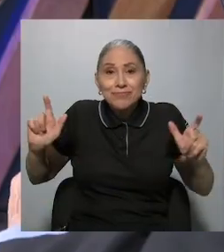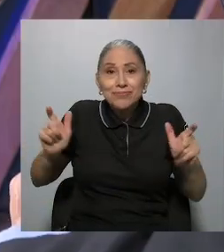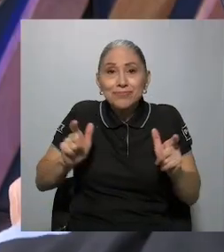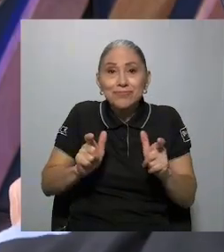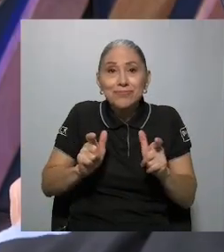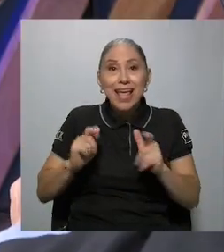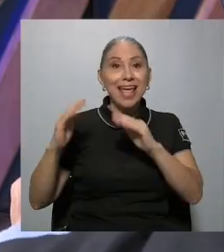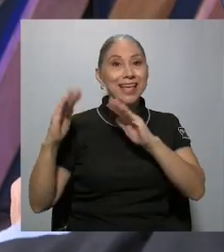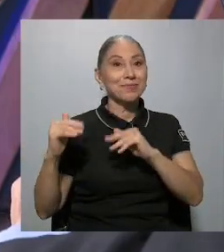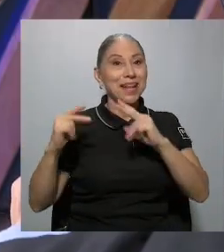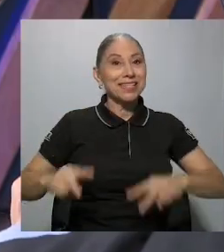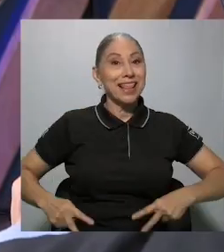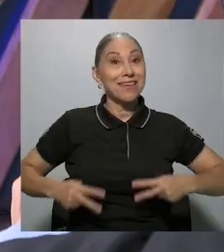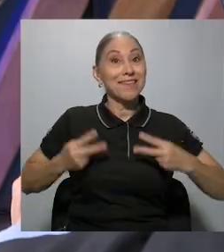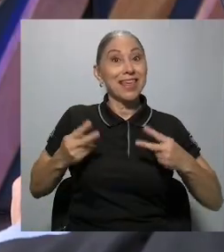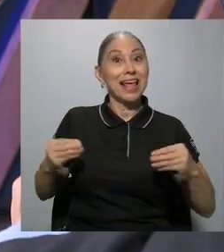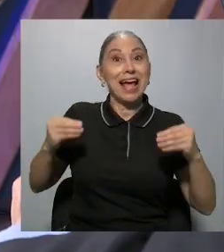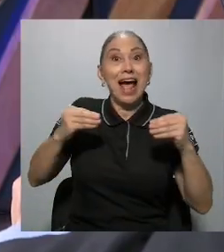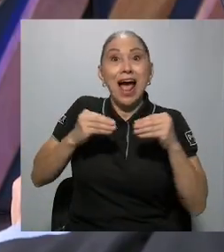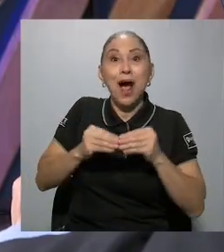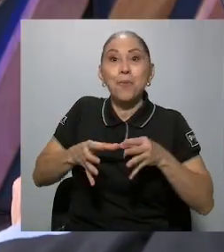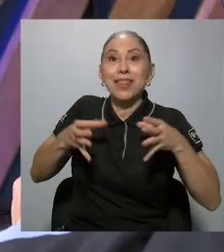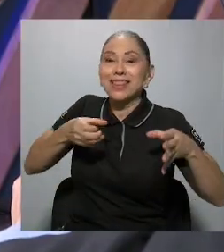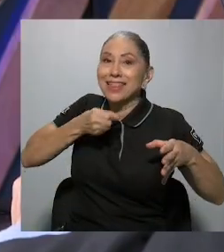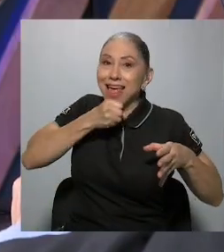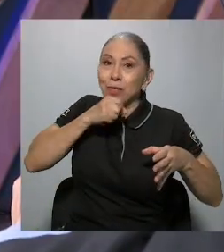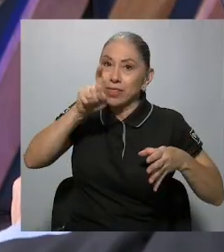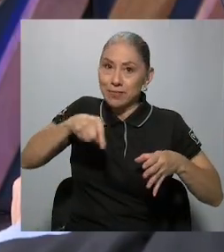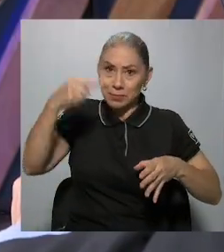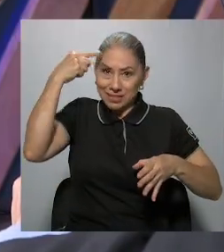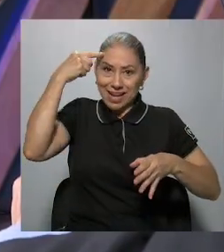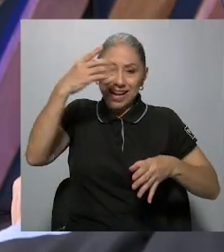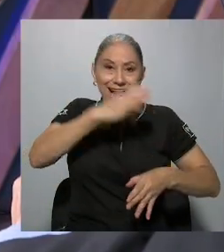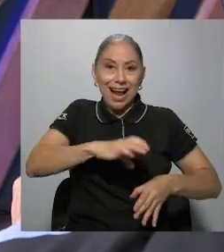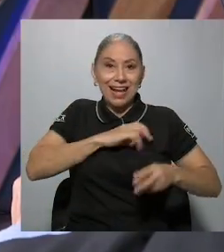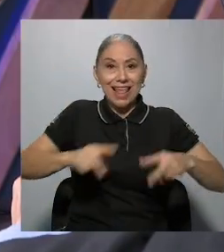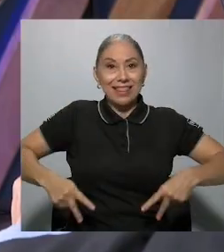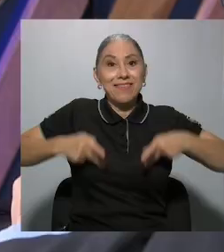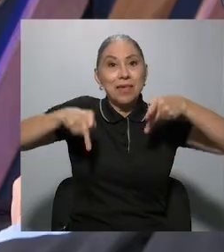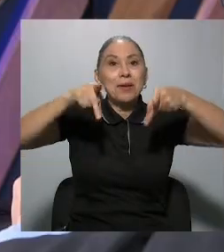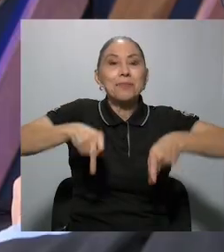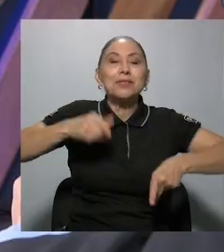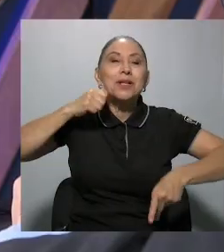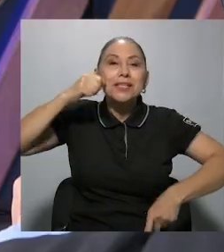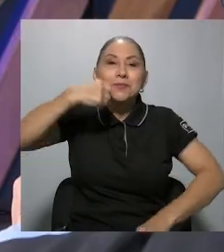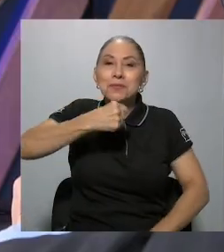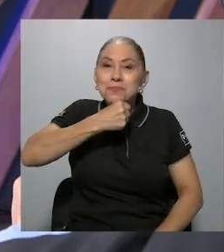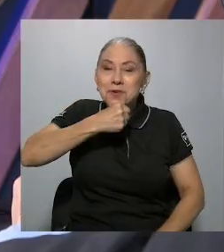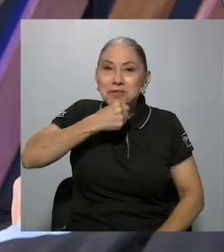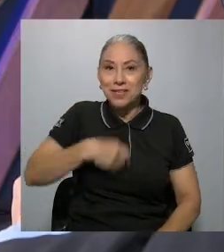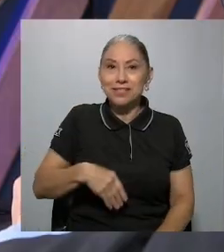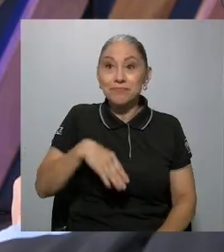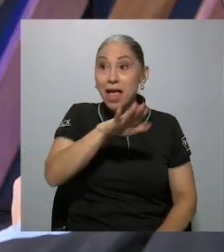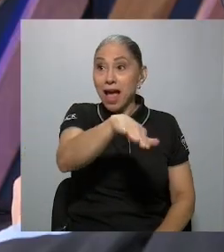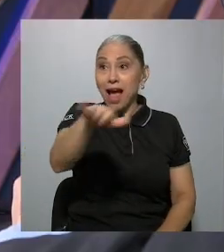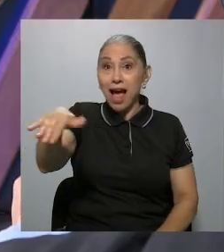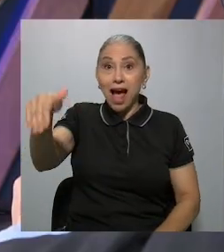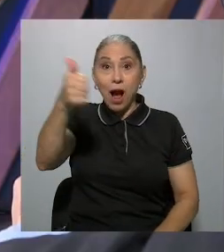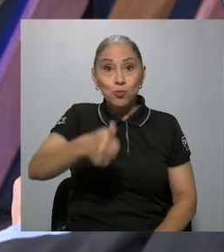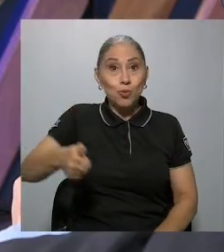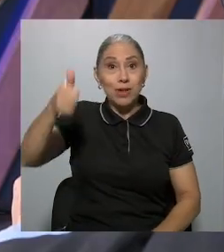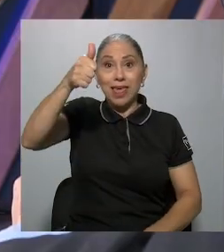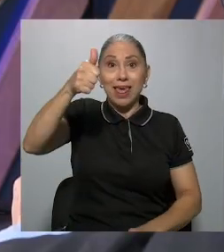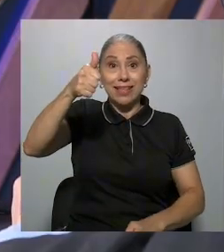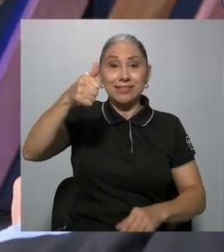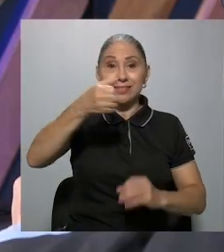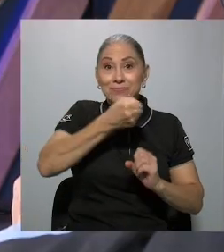vida ha aumentado. Que tenemos que pensar en calidad de vida para nuestros adultos mayores, a nuestras autoridades locales,